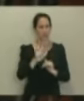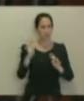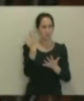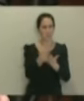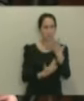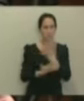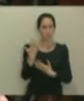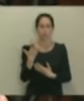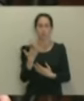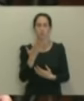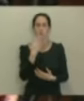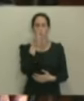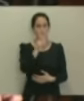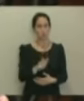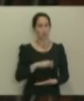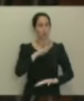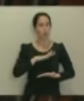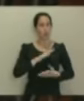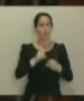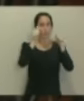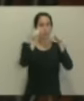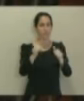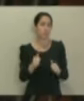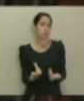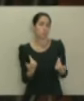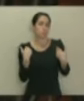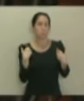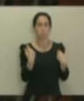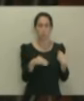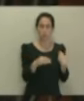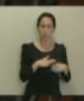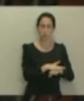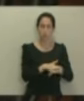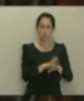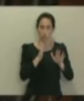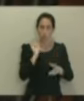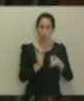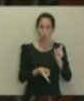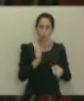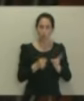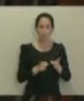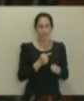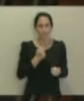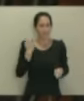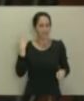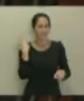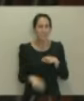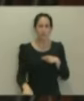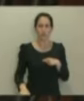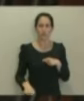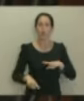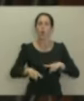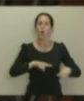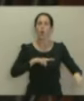capacidad de que alguien ostente el título de presidente del Gobierno con la gobernabilidad. La gobernabilidad, a mi modo de ver, es otra cosa. Es la